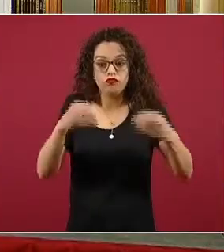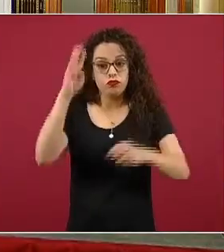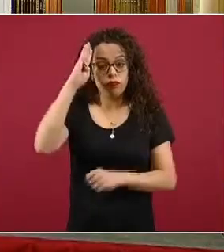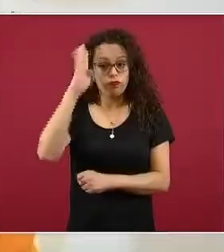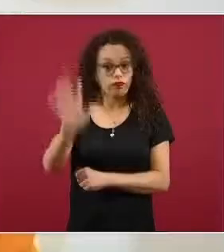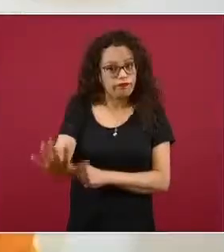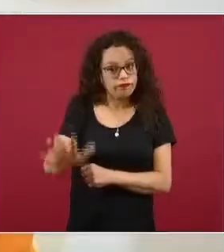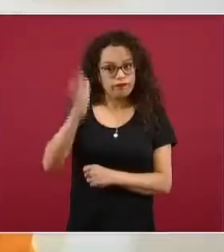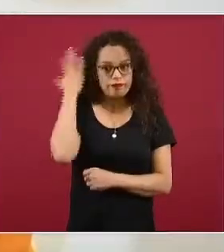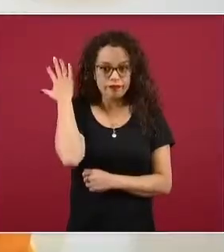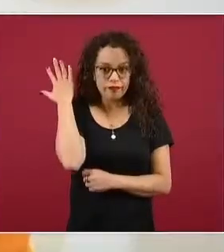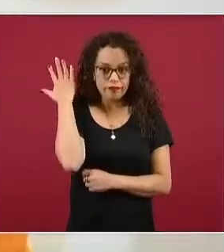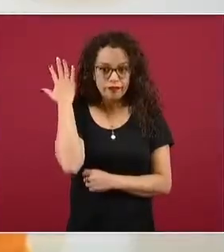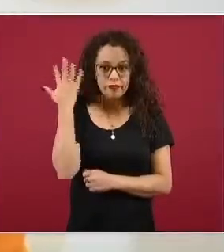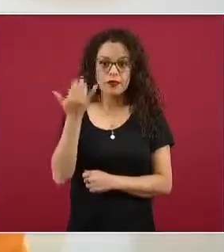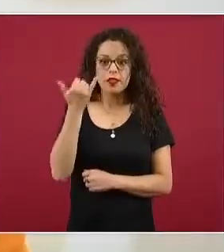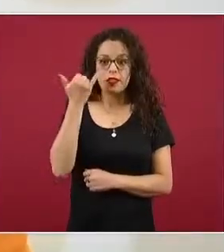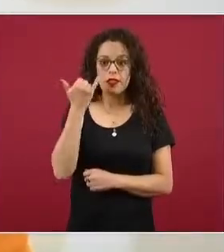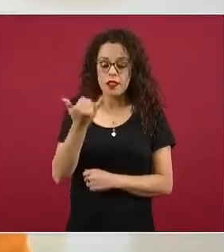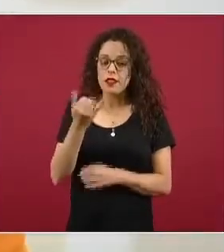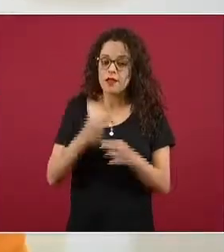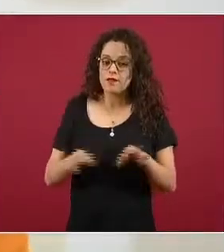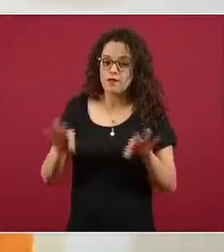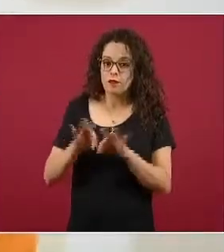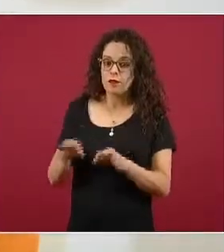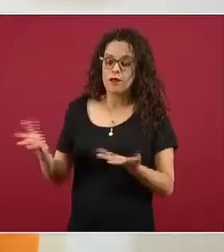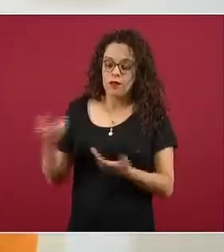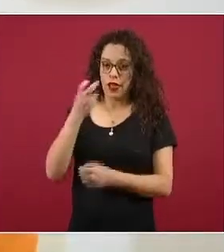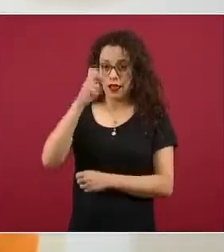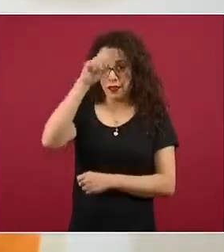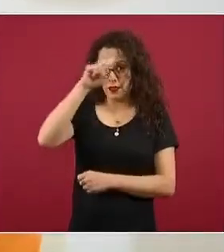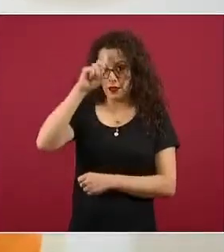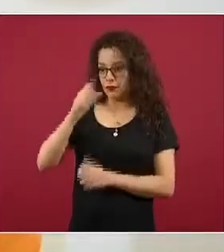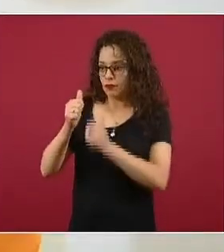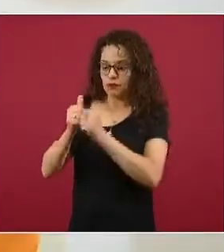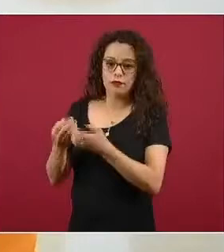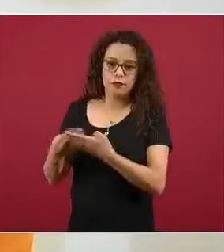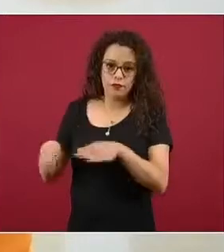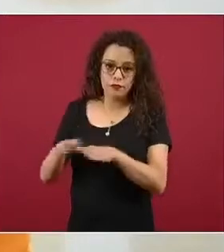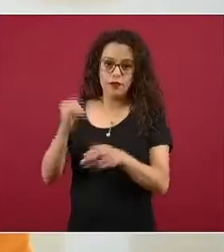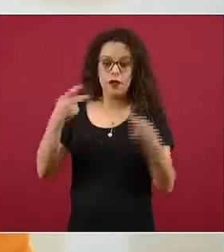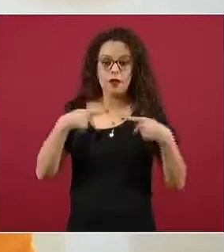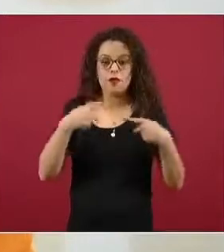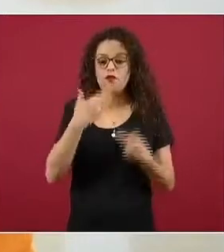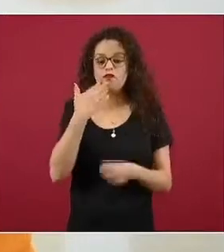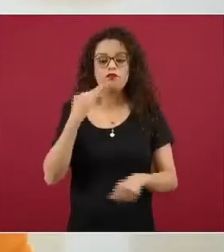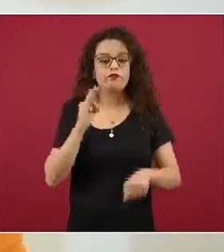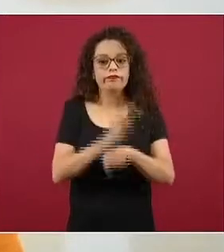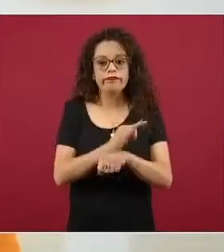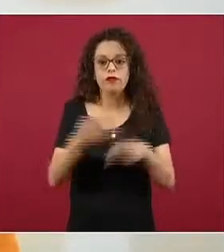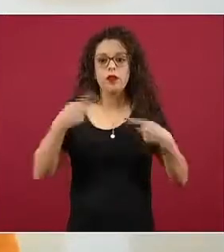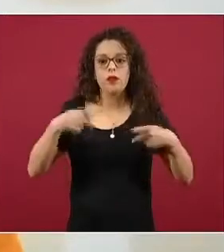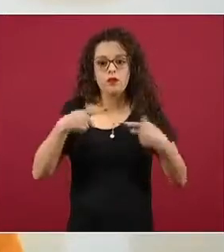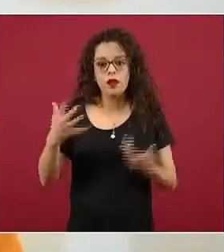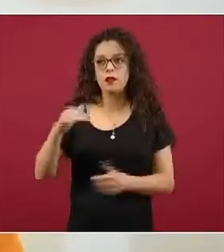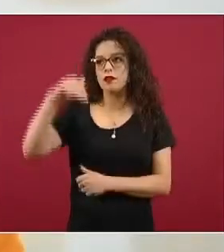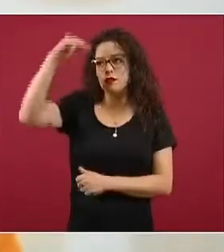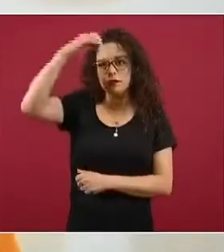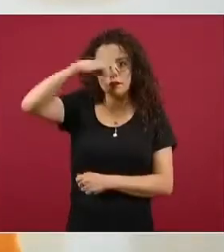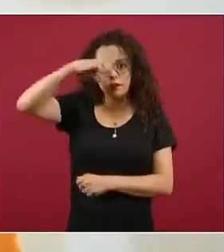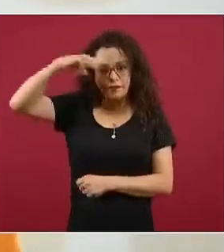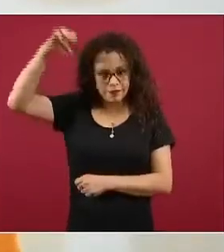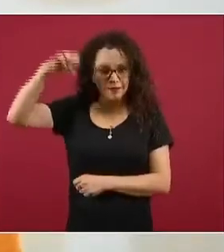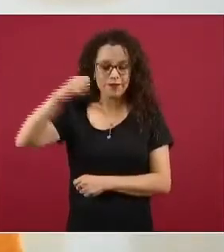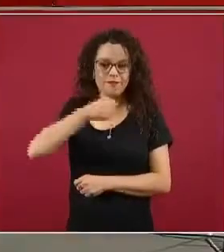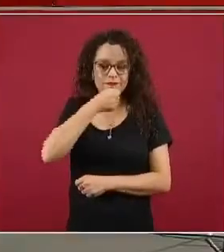todo para las personas vulnerables, las personas adultas mayores, las personas que tienen diabetes, hipertensión u